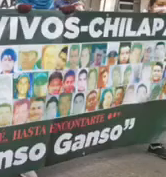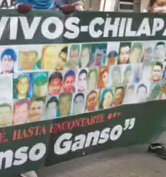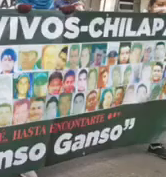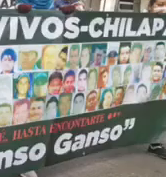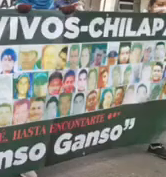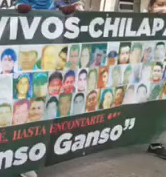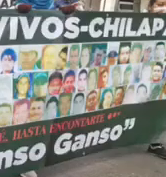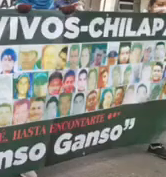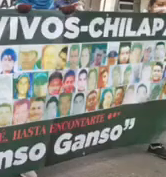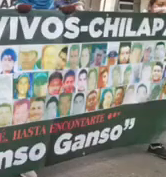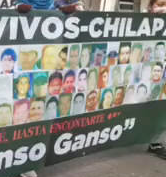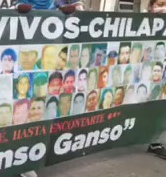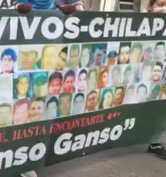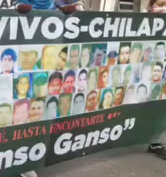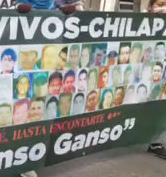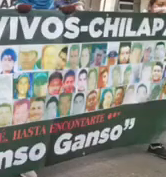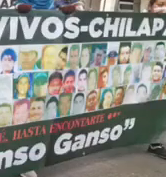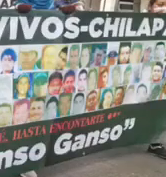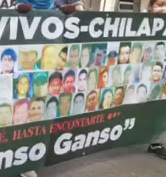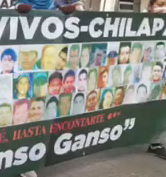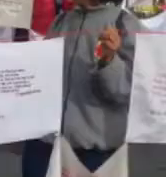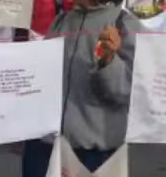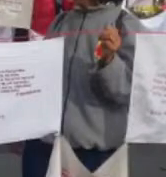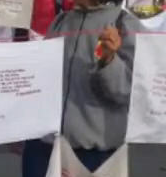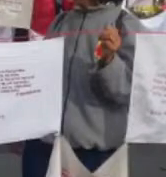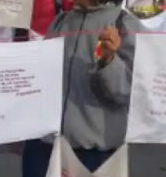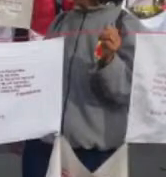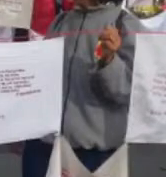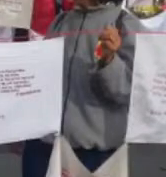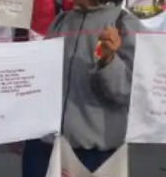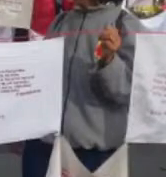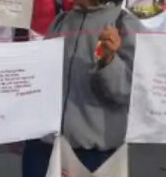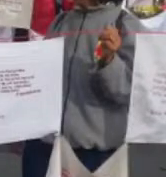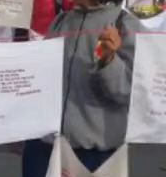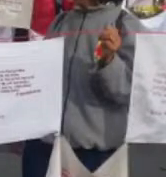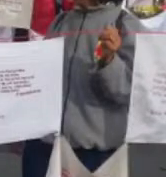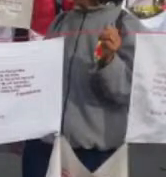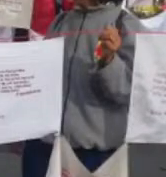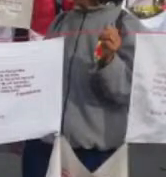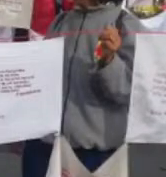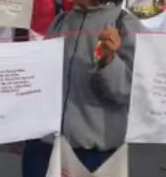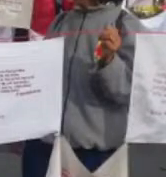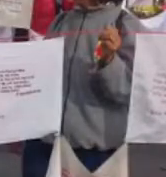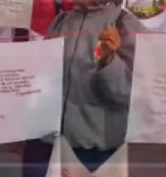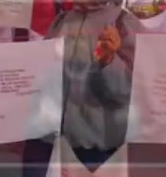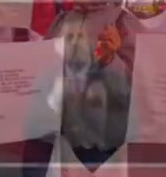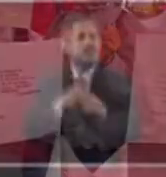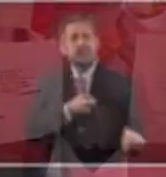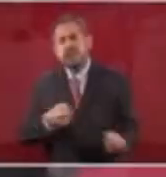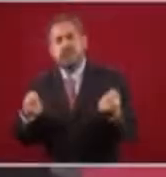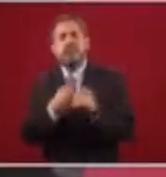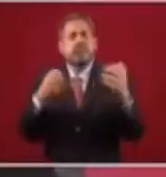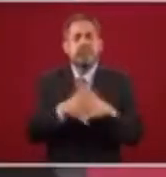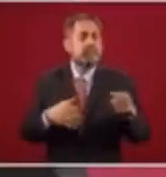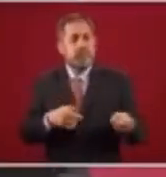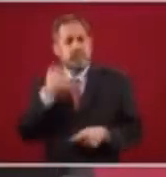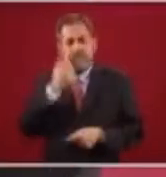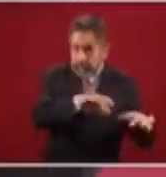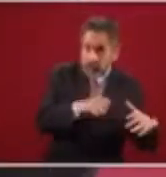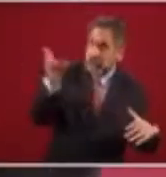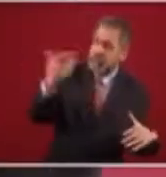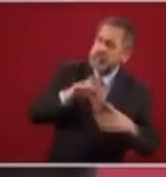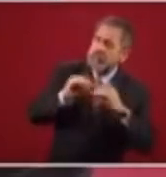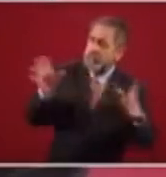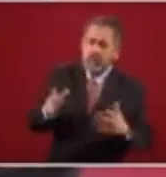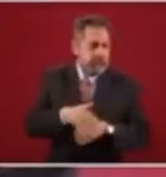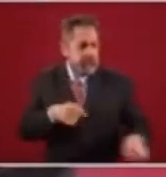explicación, cuando menos, a los gobiernos que tomaron la decisión de enfrentar el problema de la inseguridad con el uso de la fuerza, con el mátalos en caliente.